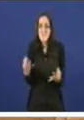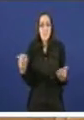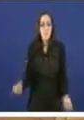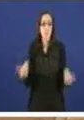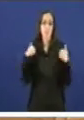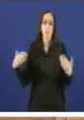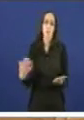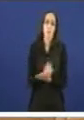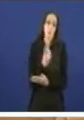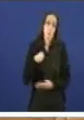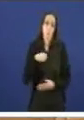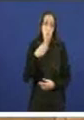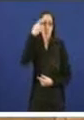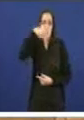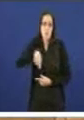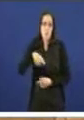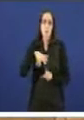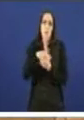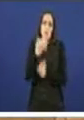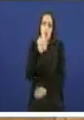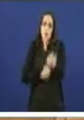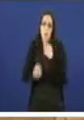situación actual económica que nos está a tocar a